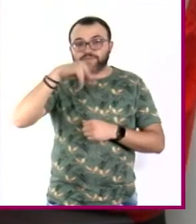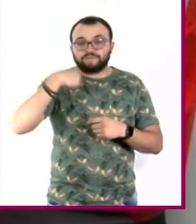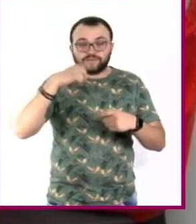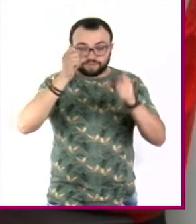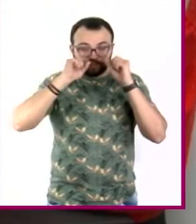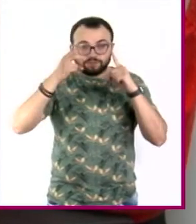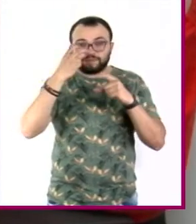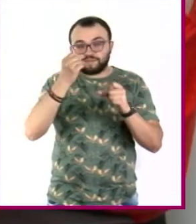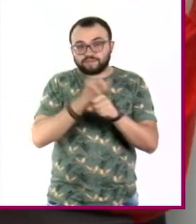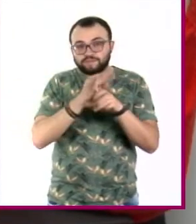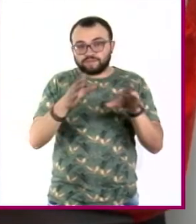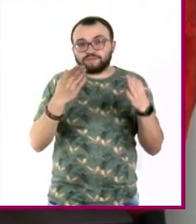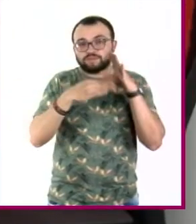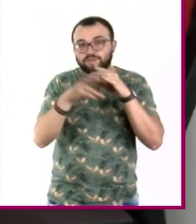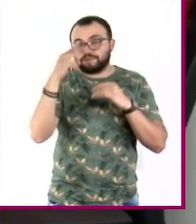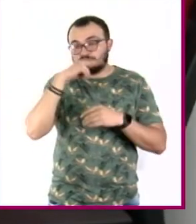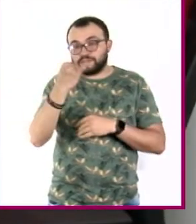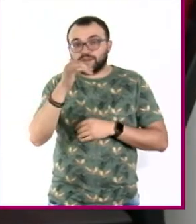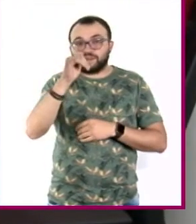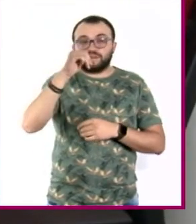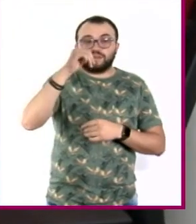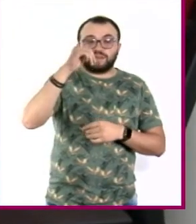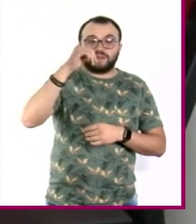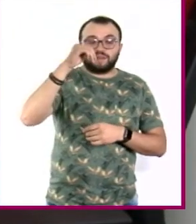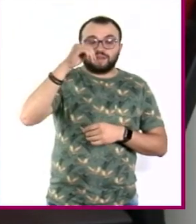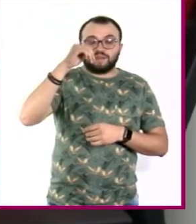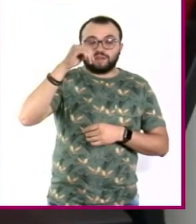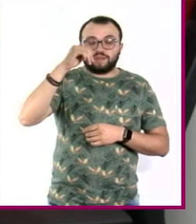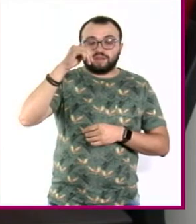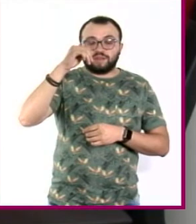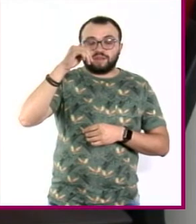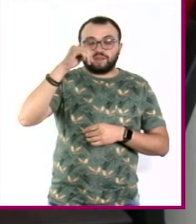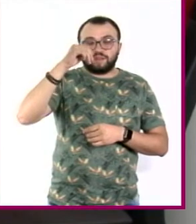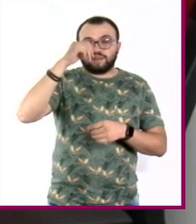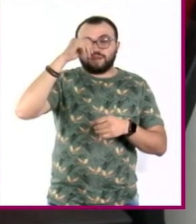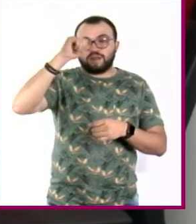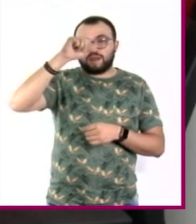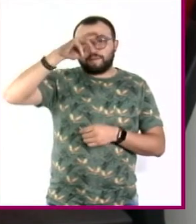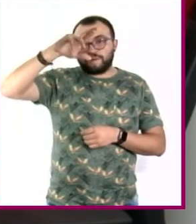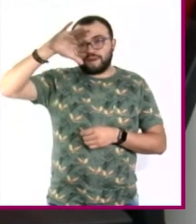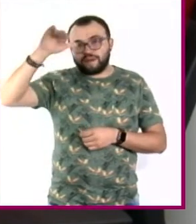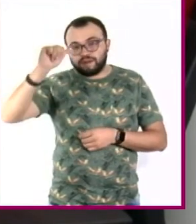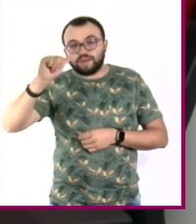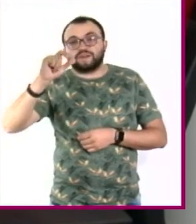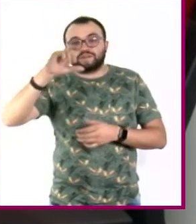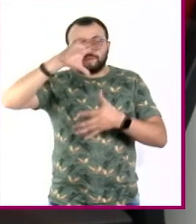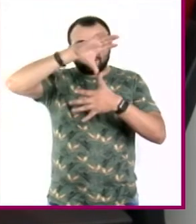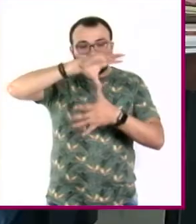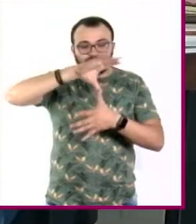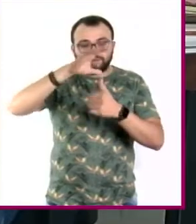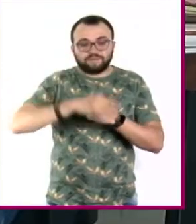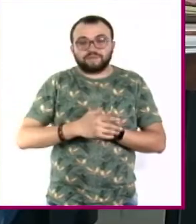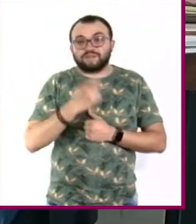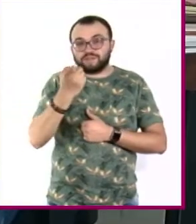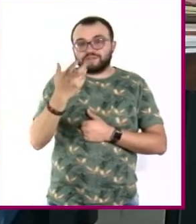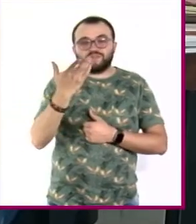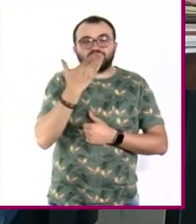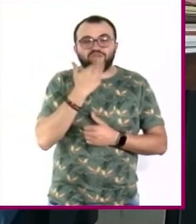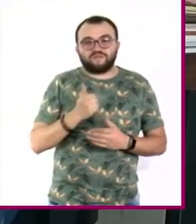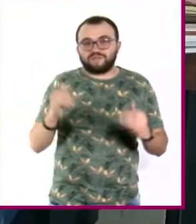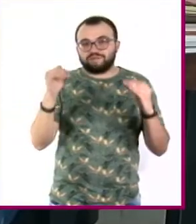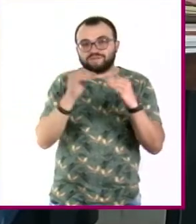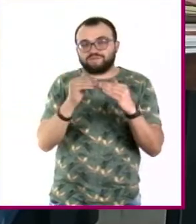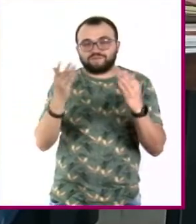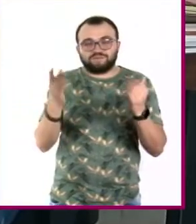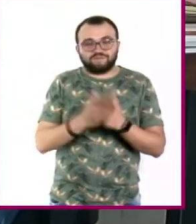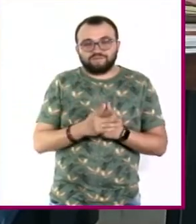la información sobre México y América Latina, en cuanto a que somos el área con mayor desigualdad en el mundo. Se necesita que haya inversión